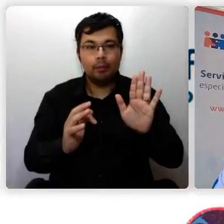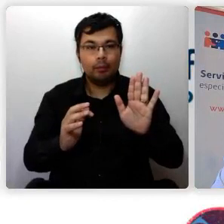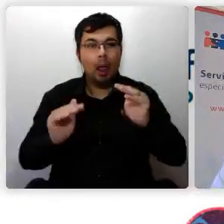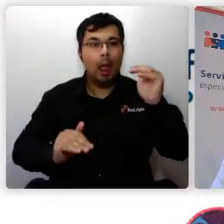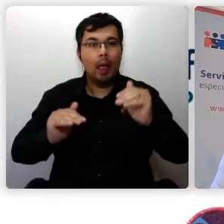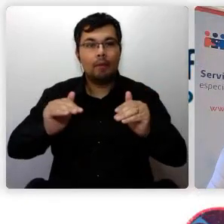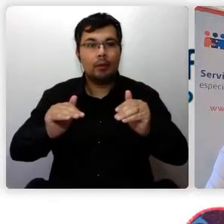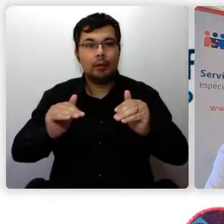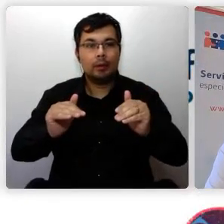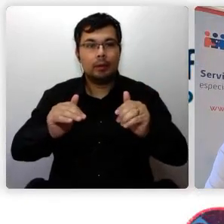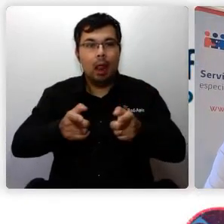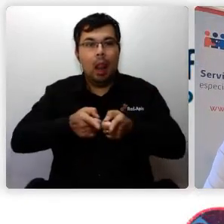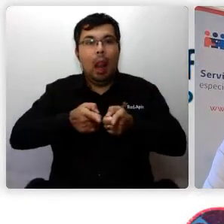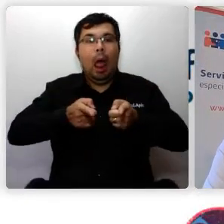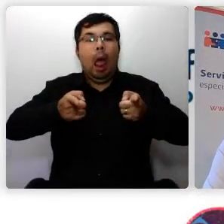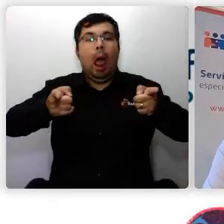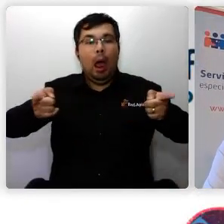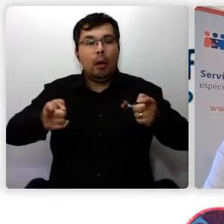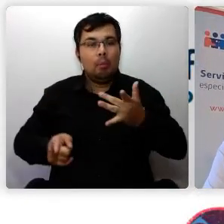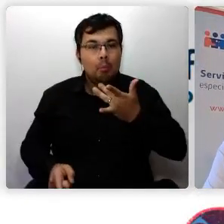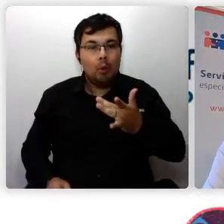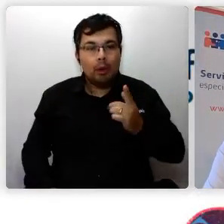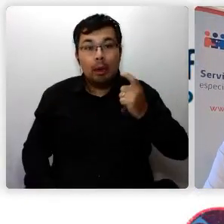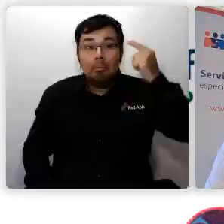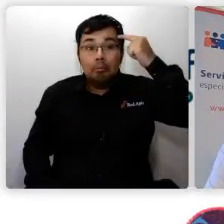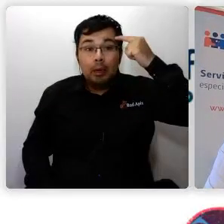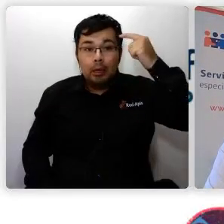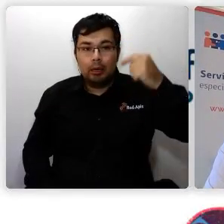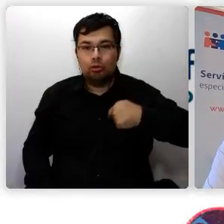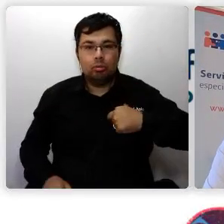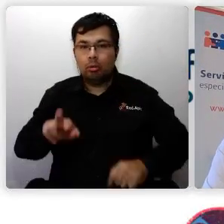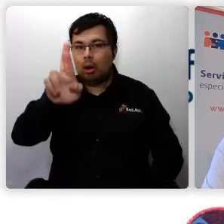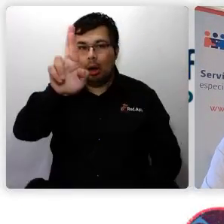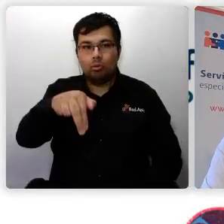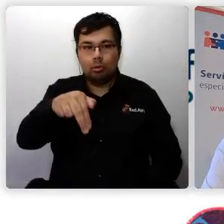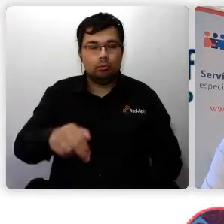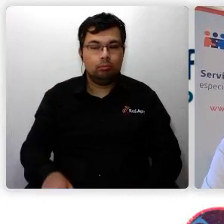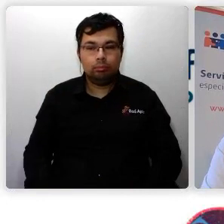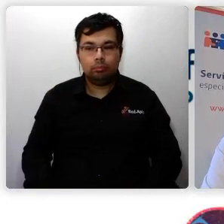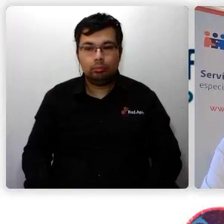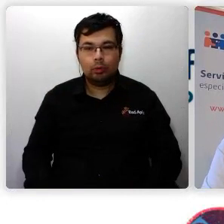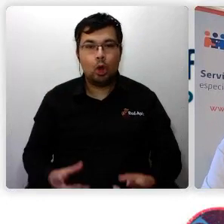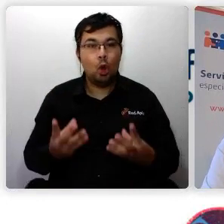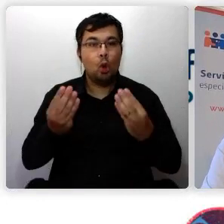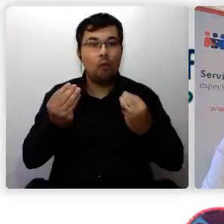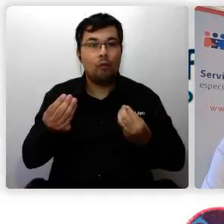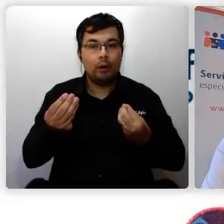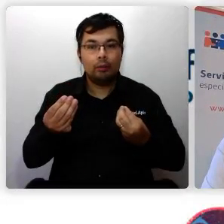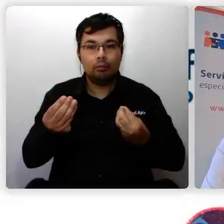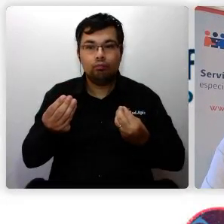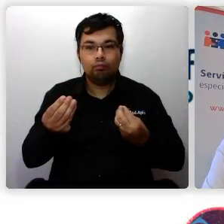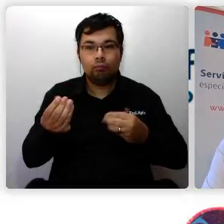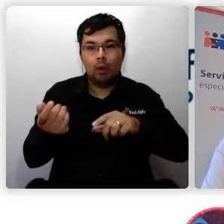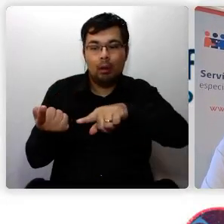largos, porque cree que tiene la razón y con un buen diálogo se arregla.